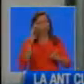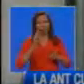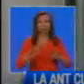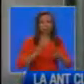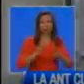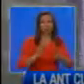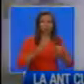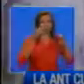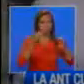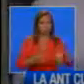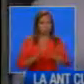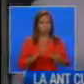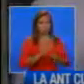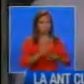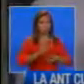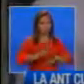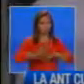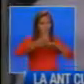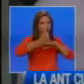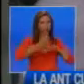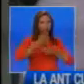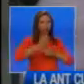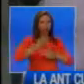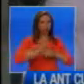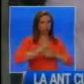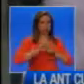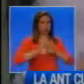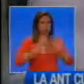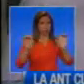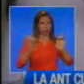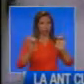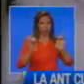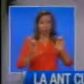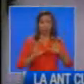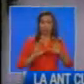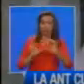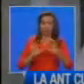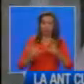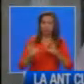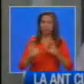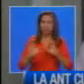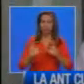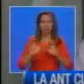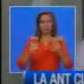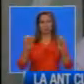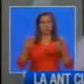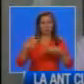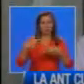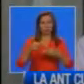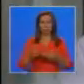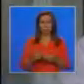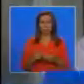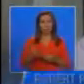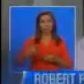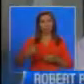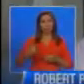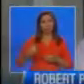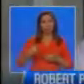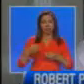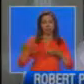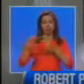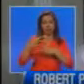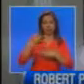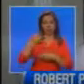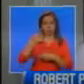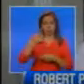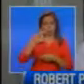de la operadora tras su reunión con la compañía aseguradora para el pago a las víctimas. Cuenta con el SOAT, cuenta con una